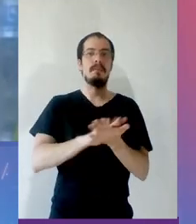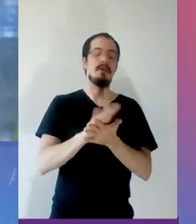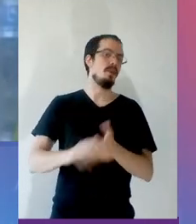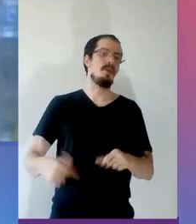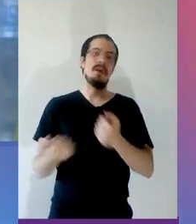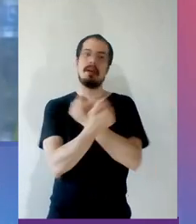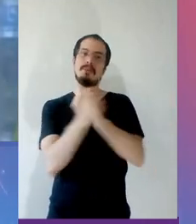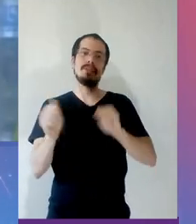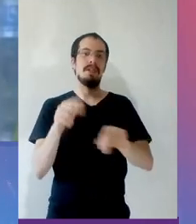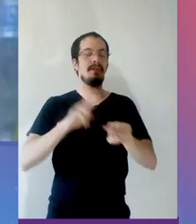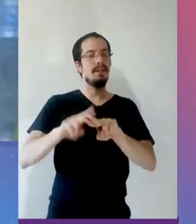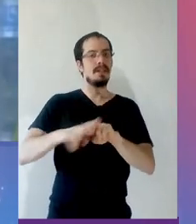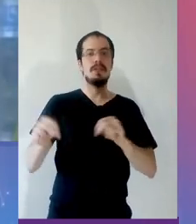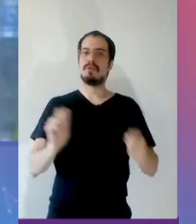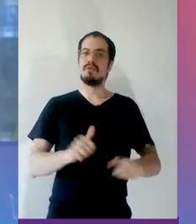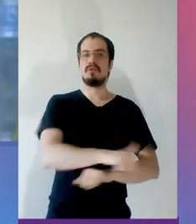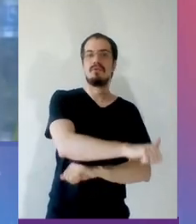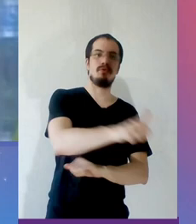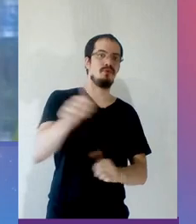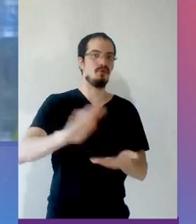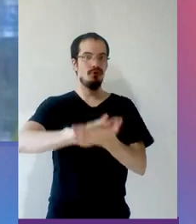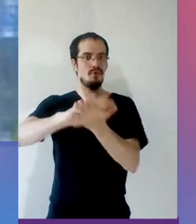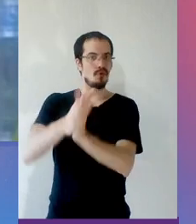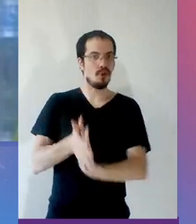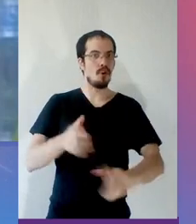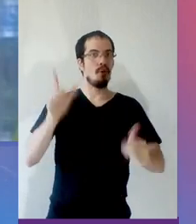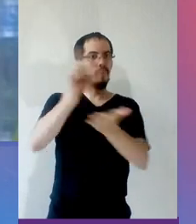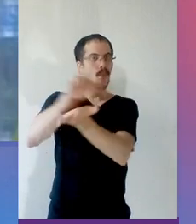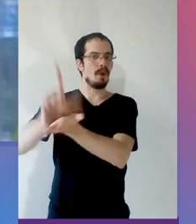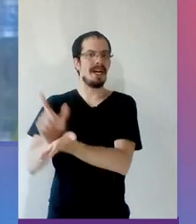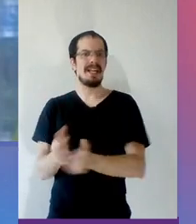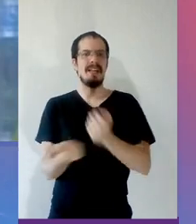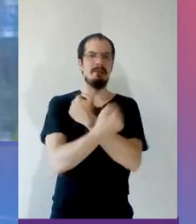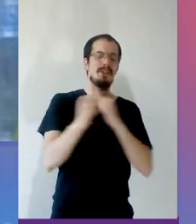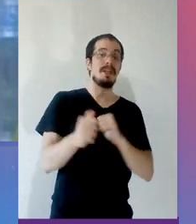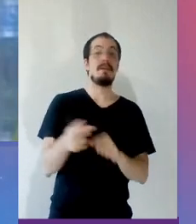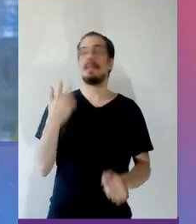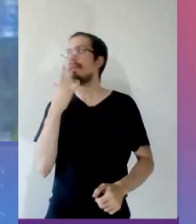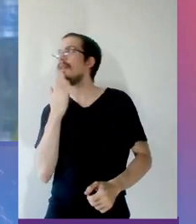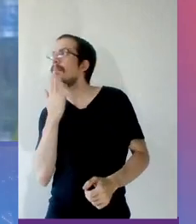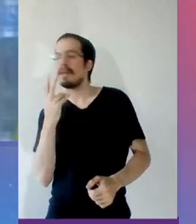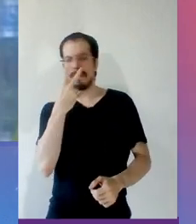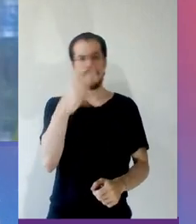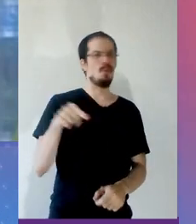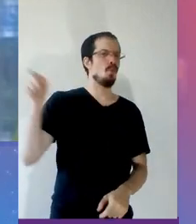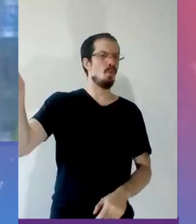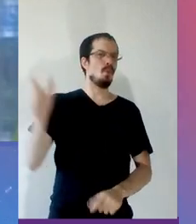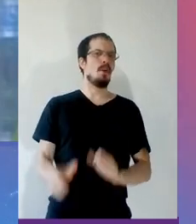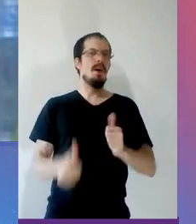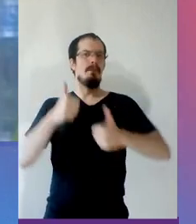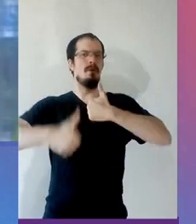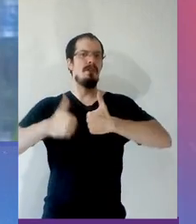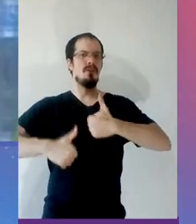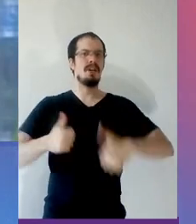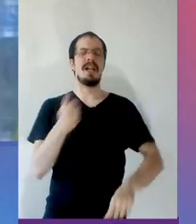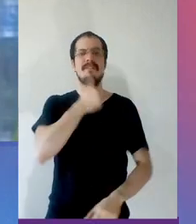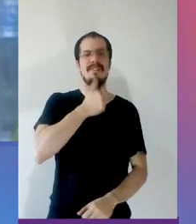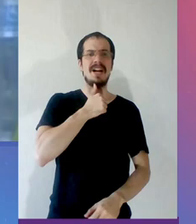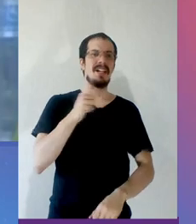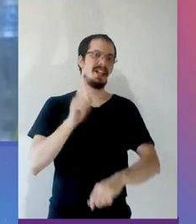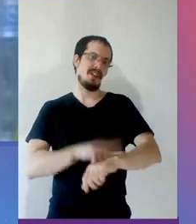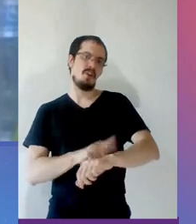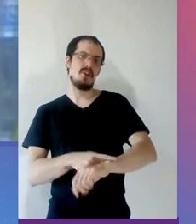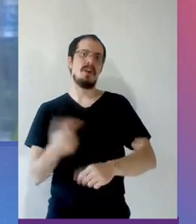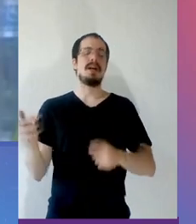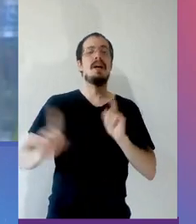etc. Fuimos viendo que faltaban horas de los profesionales por esta redistribución de